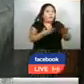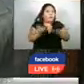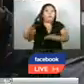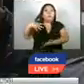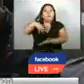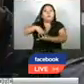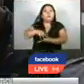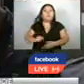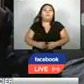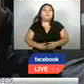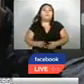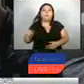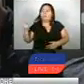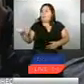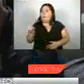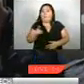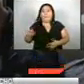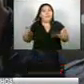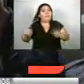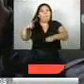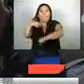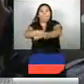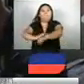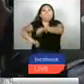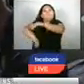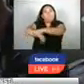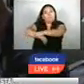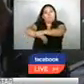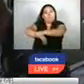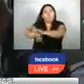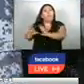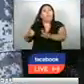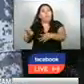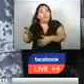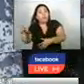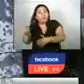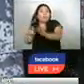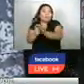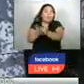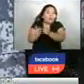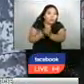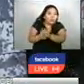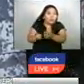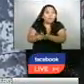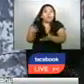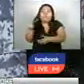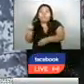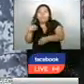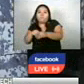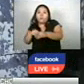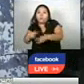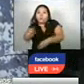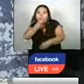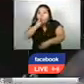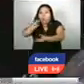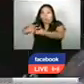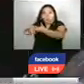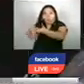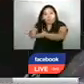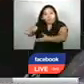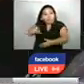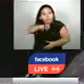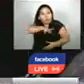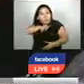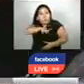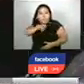población. Los capturados por la Policía Nacional Civil son acusados por los delitos de obtención y transferencia de información de